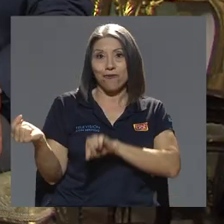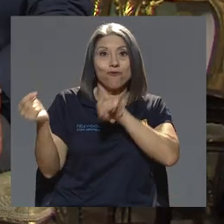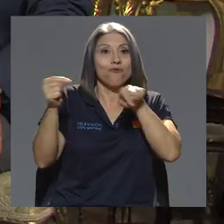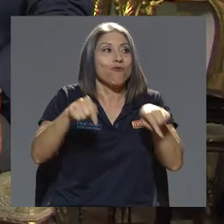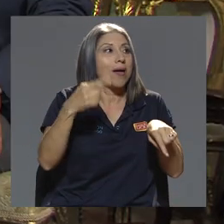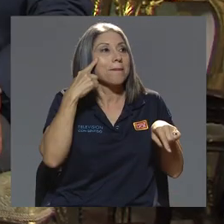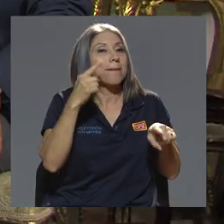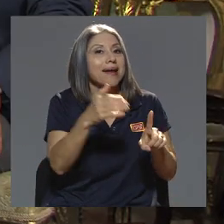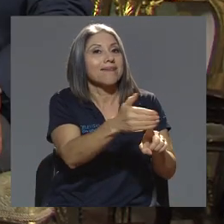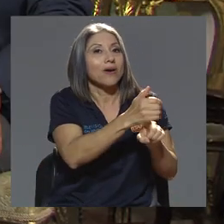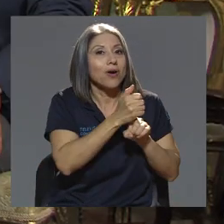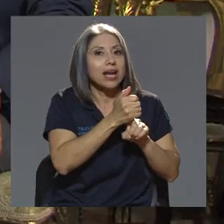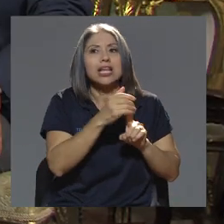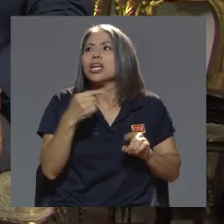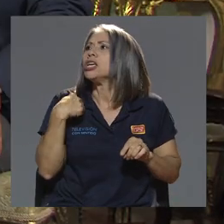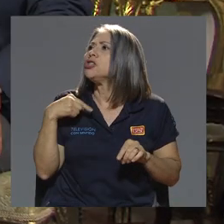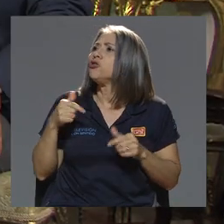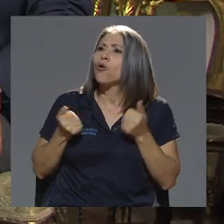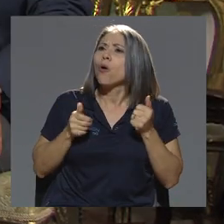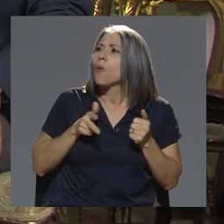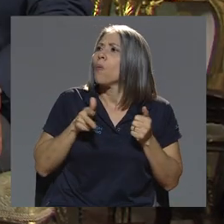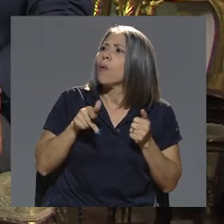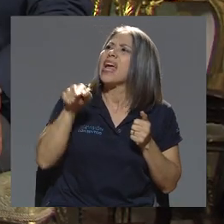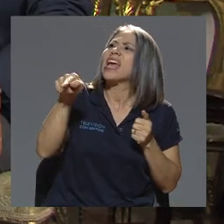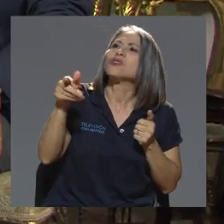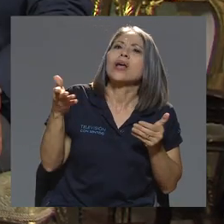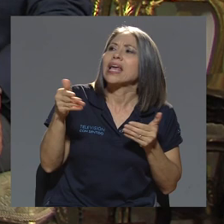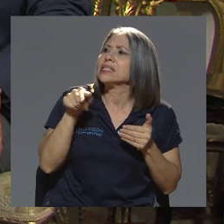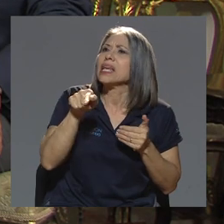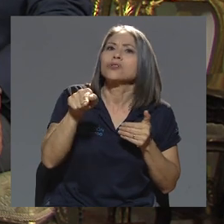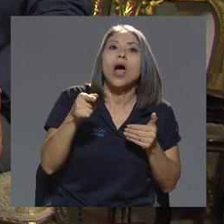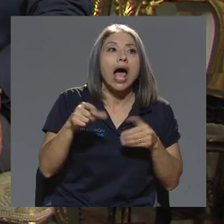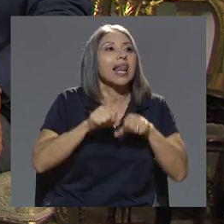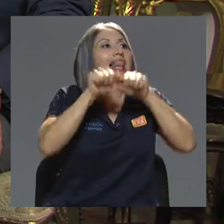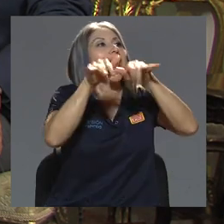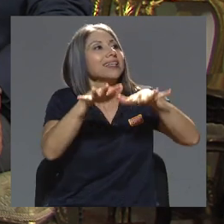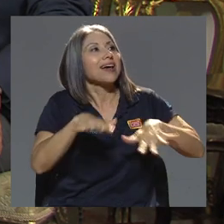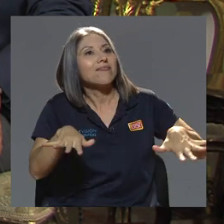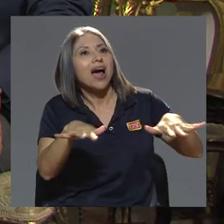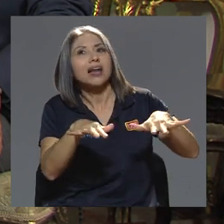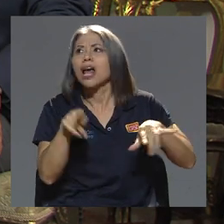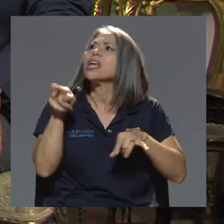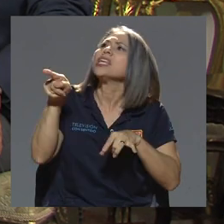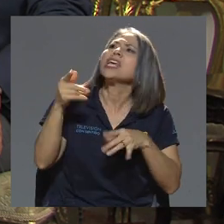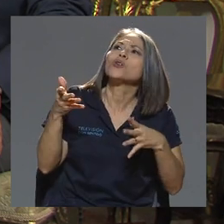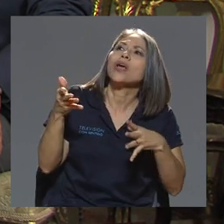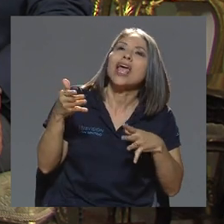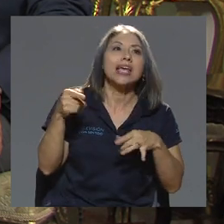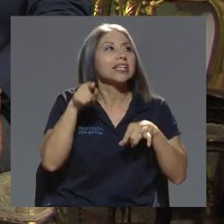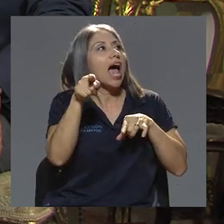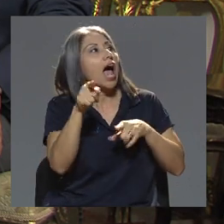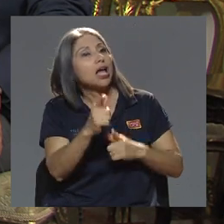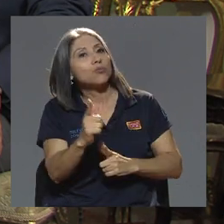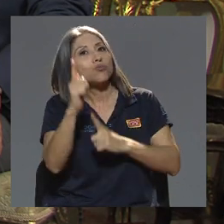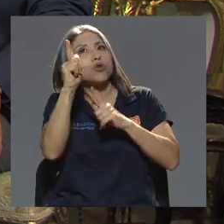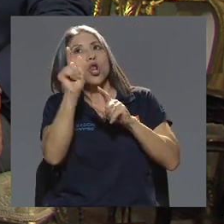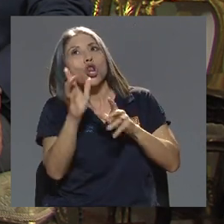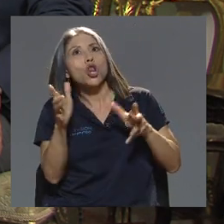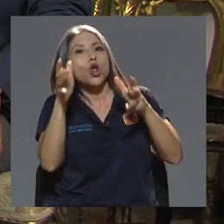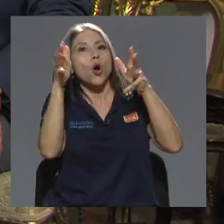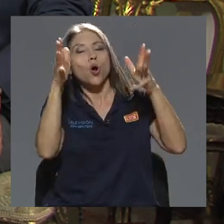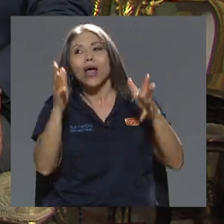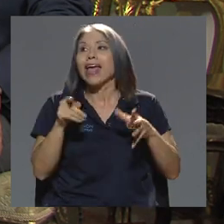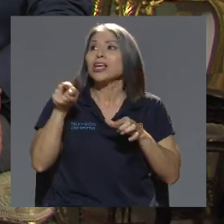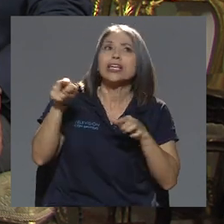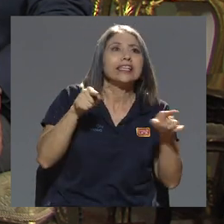¿Y qué es eso? Esa es la sabana. ¿Y eso qué es? A veces don León Cortés. ¿Y eso qué? Yo venía, bueno, desesperada por conocer sí,